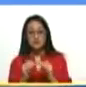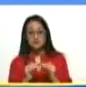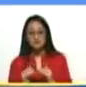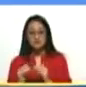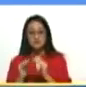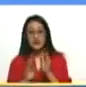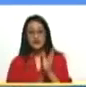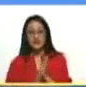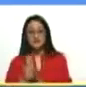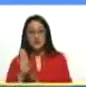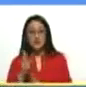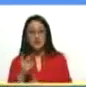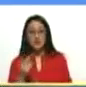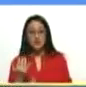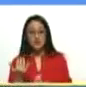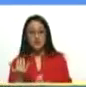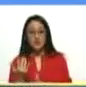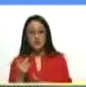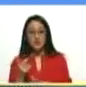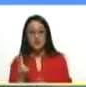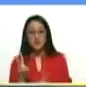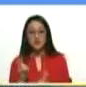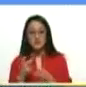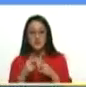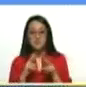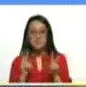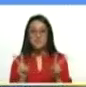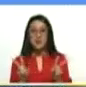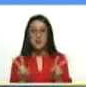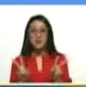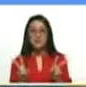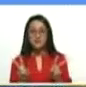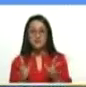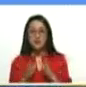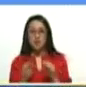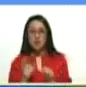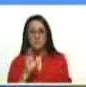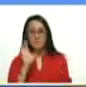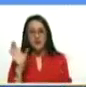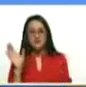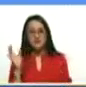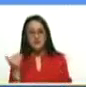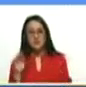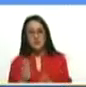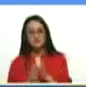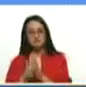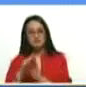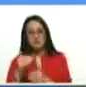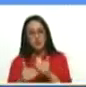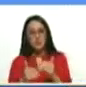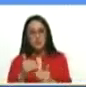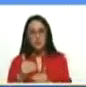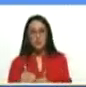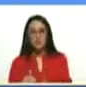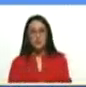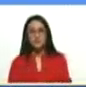el desarrollo entre las partes de manera pacífica, para que todos los países podamos progresar, prosperar,